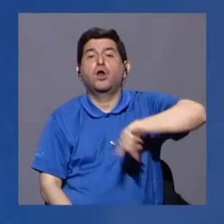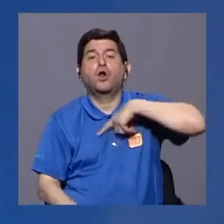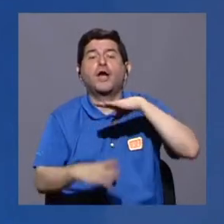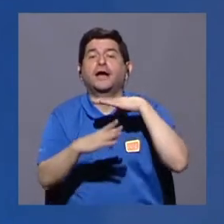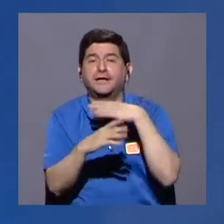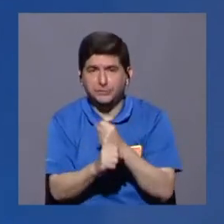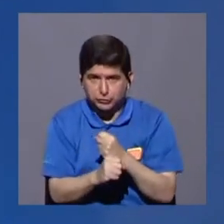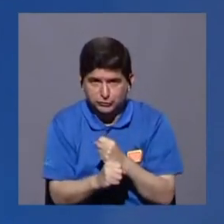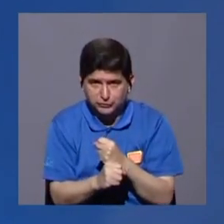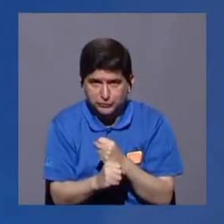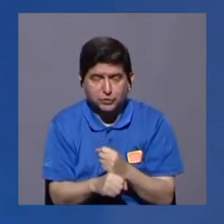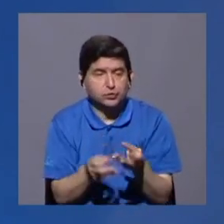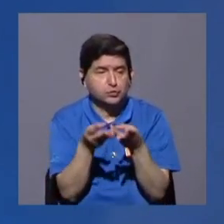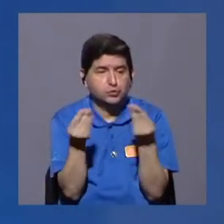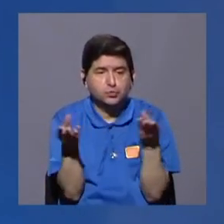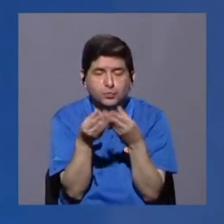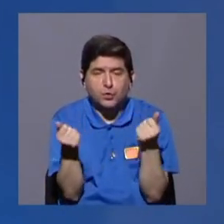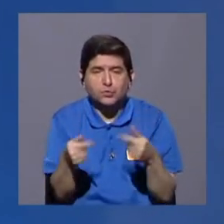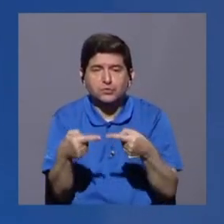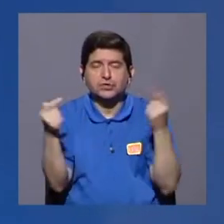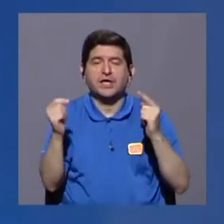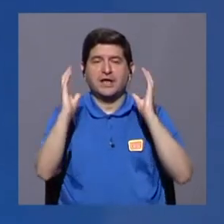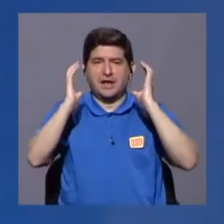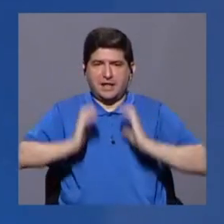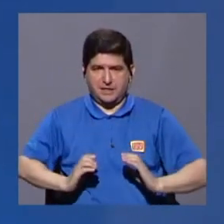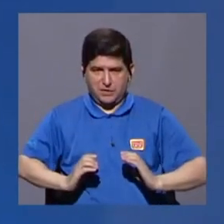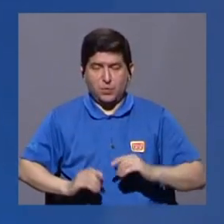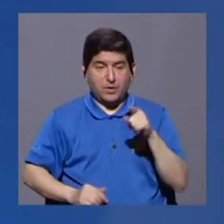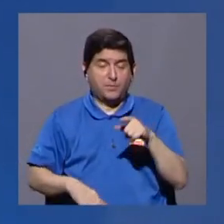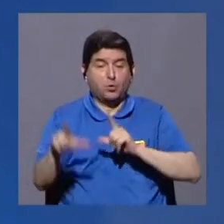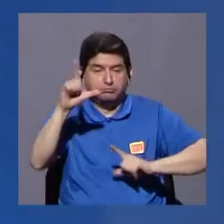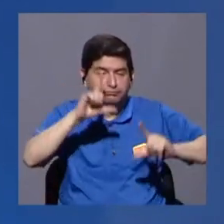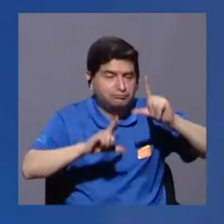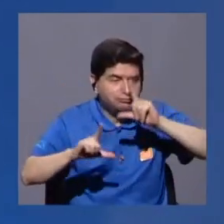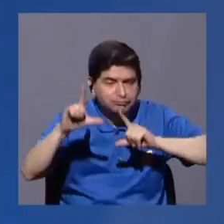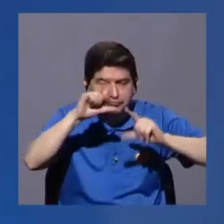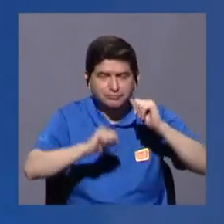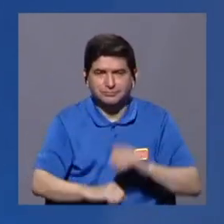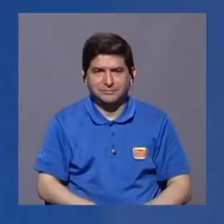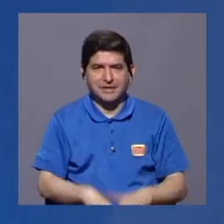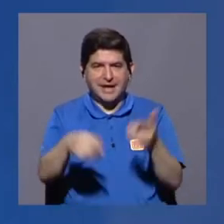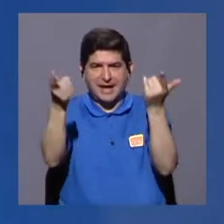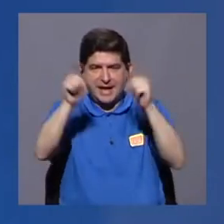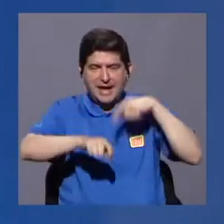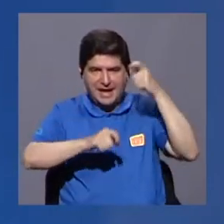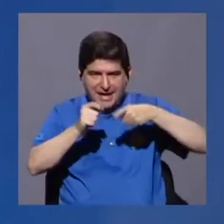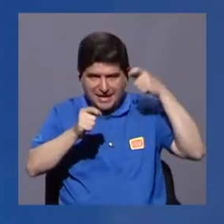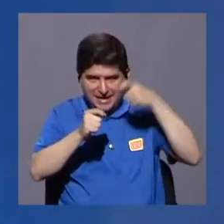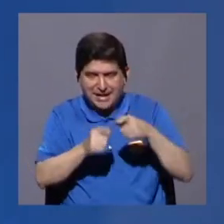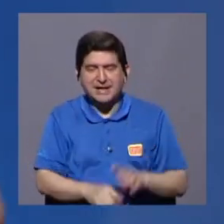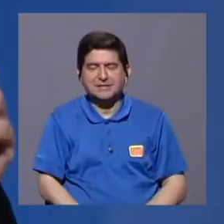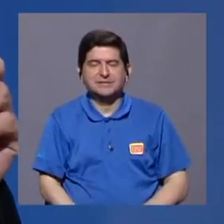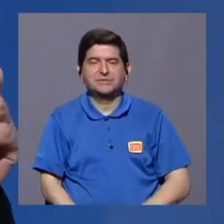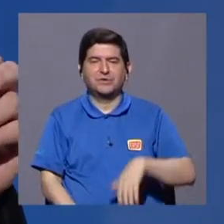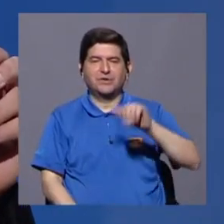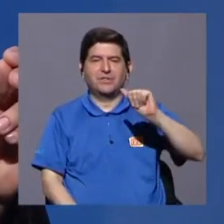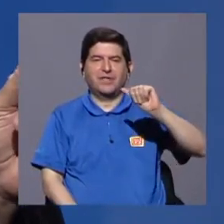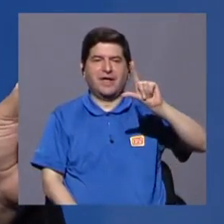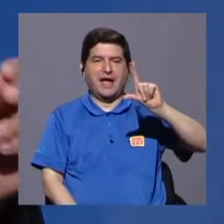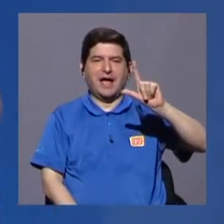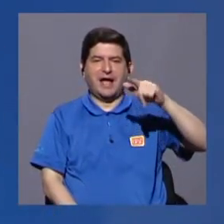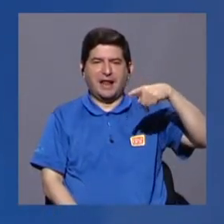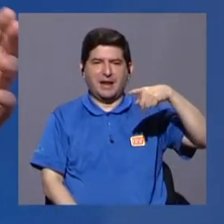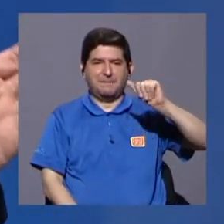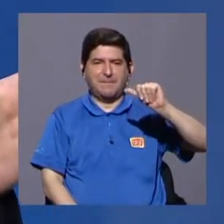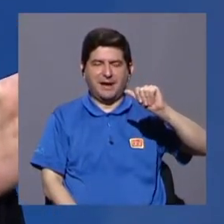hacemos es producir estos anticuerpos en el laboratorio así que en el caso específico de las alpacas uno como que